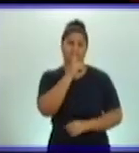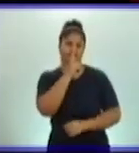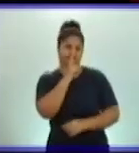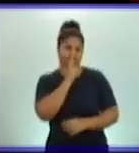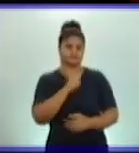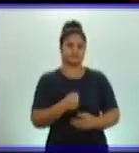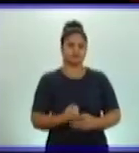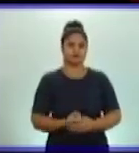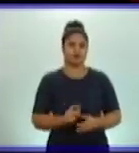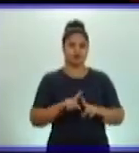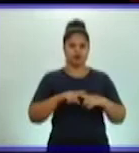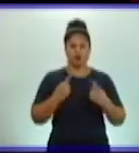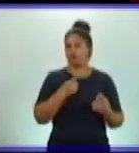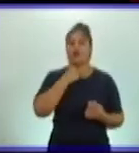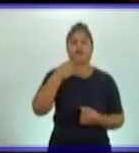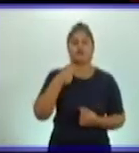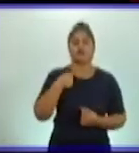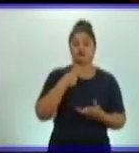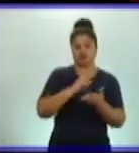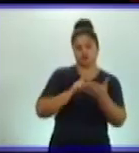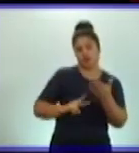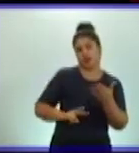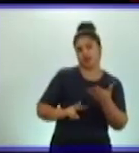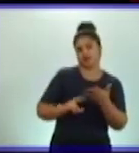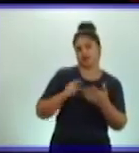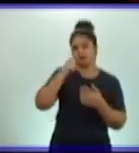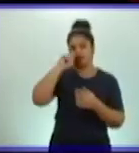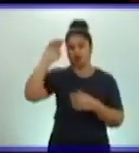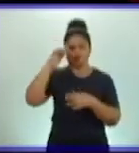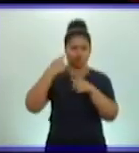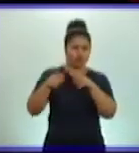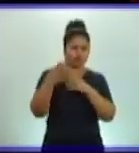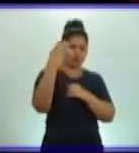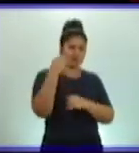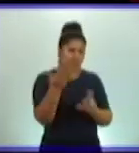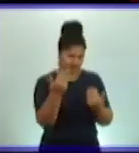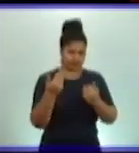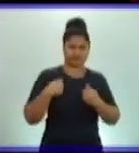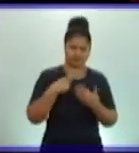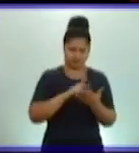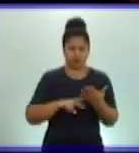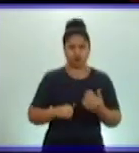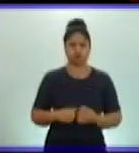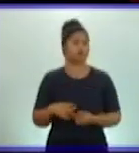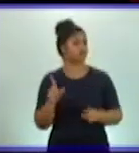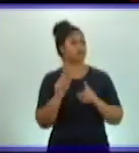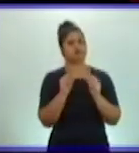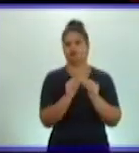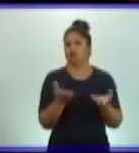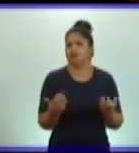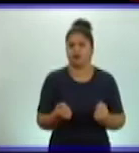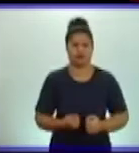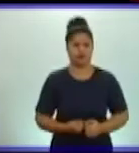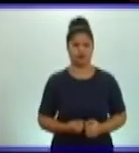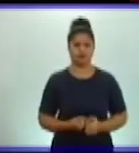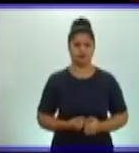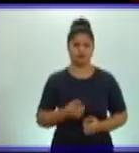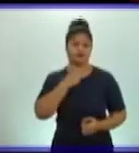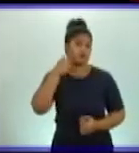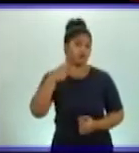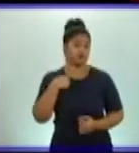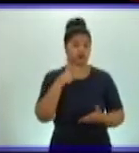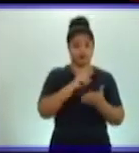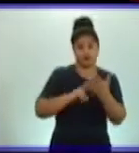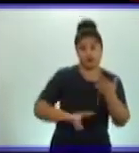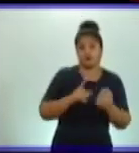cuando yo lo leo me parece que lo entiendo mejor. Esto es cierto. Cuando uno lee en silencio, por supuesto que comprende mejor eso,